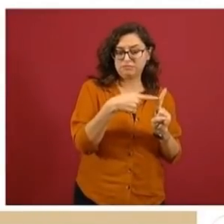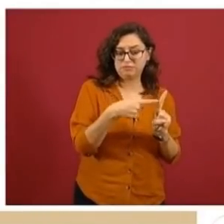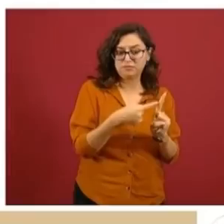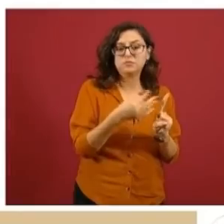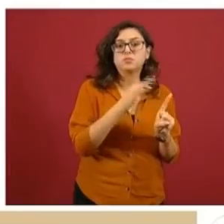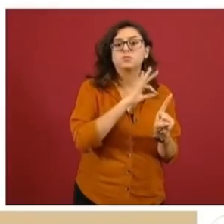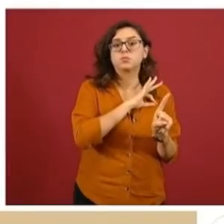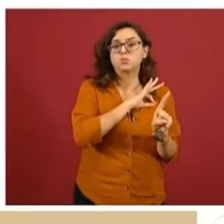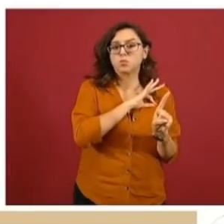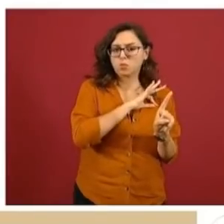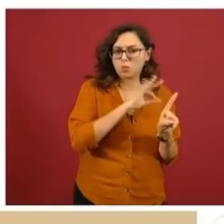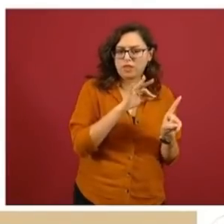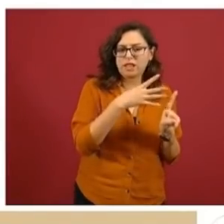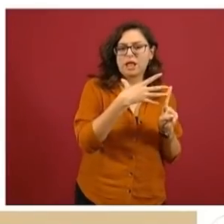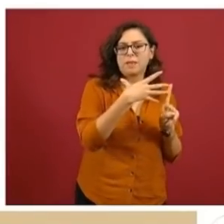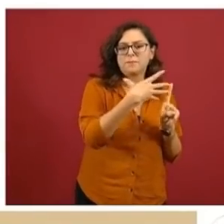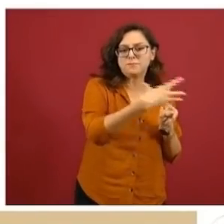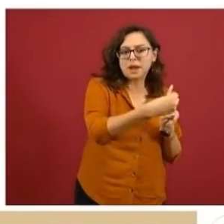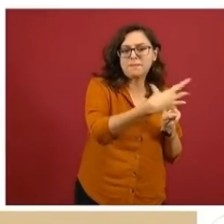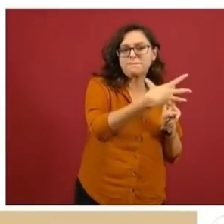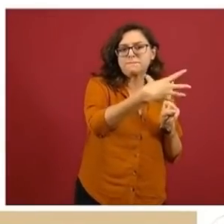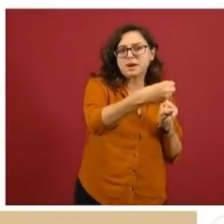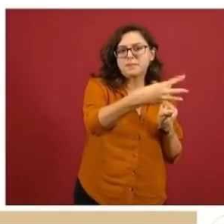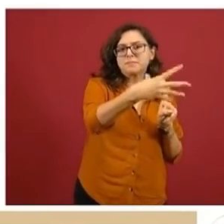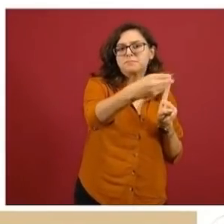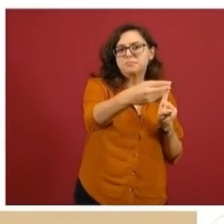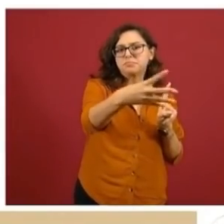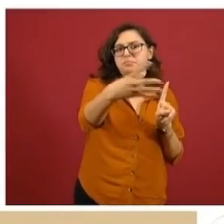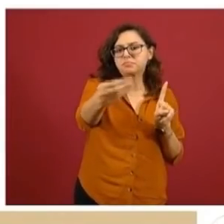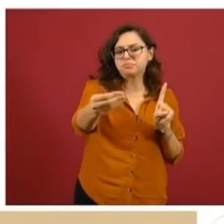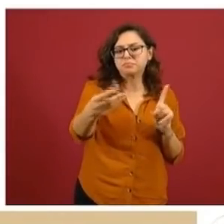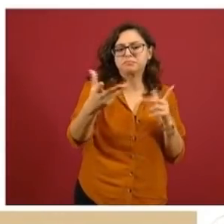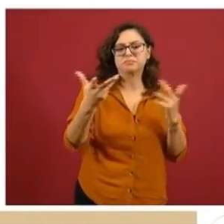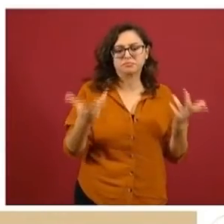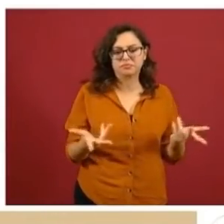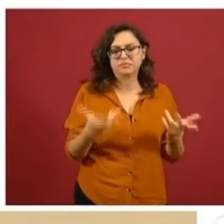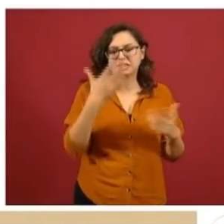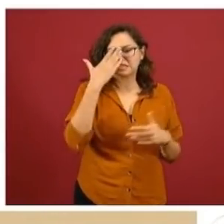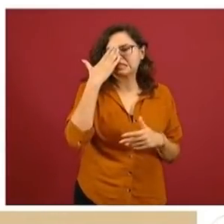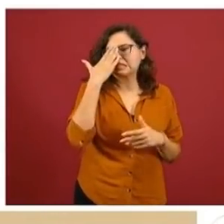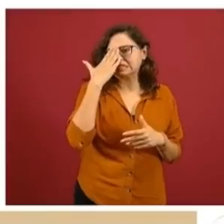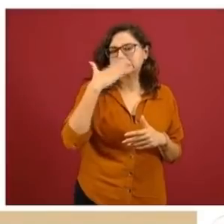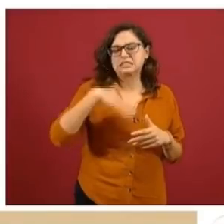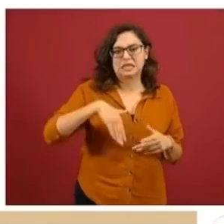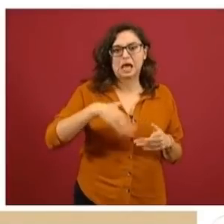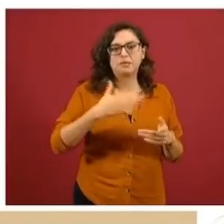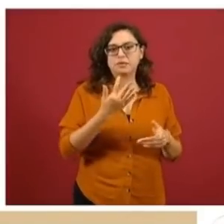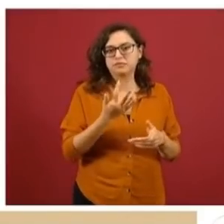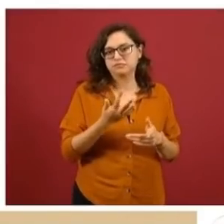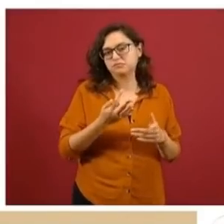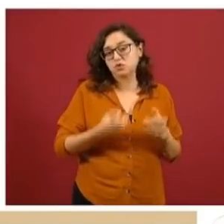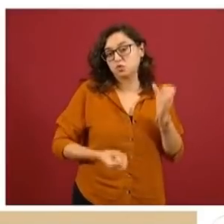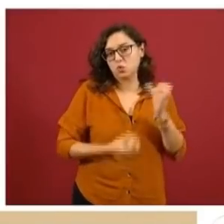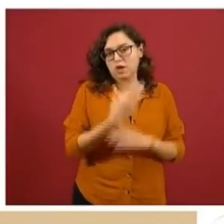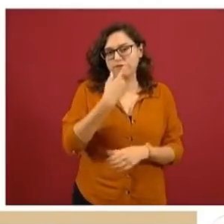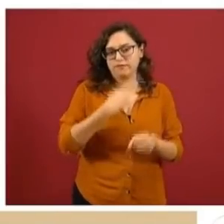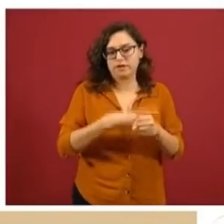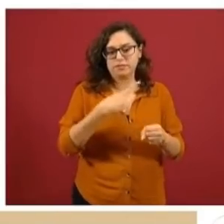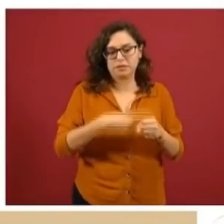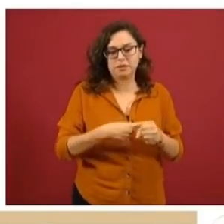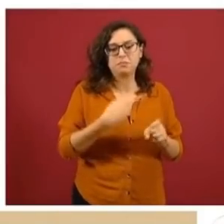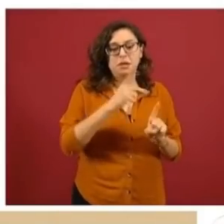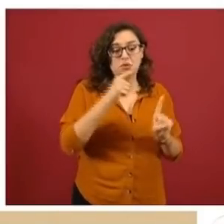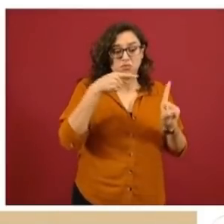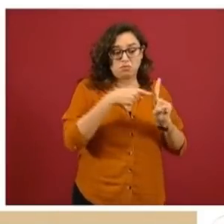puede transmitir la enfermedad, según los estudios, hasta lo que conocemos el día de hoy, recordemos que seguimos aprendiendo de la enfermedad, de 2 a